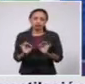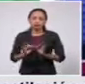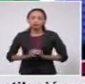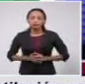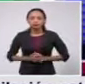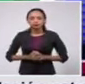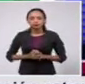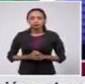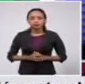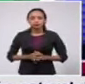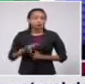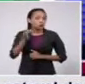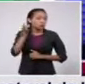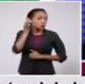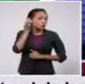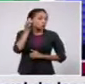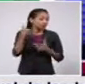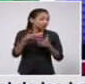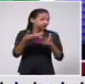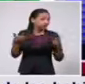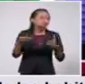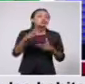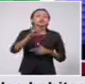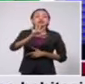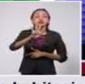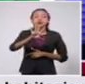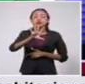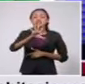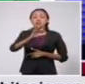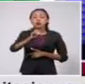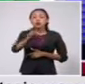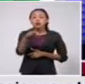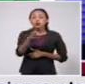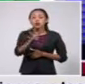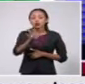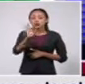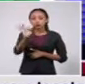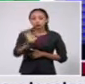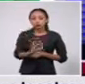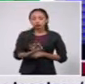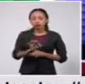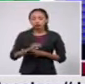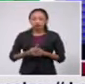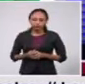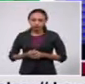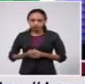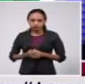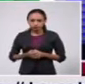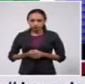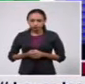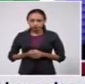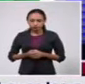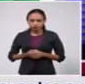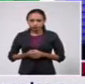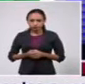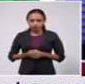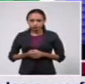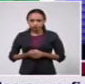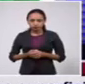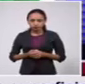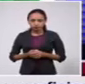Sexo femenino ayer el 50,4%, en el acumulado el sexo masculino el